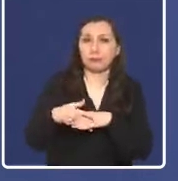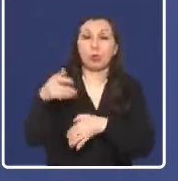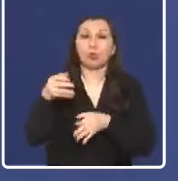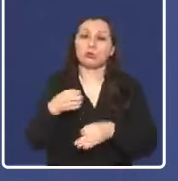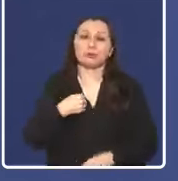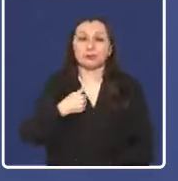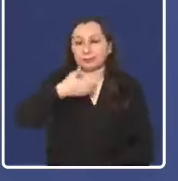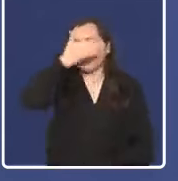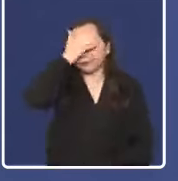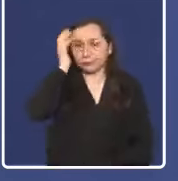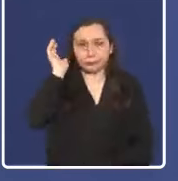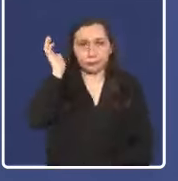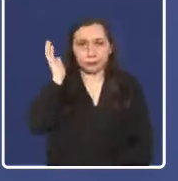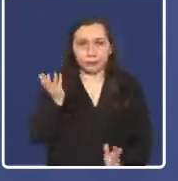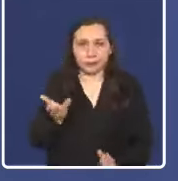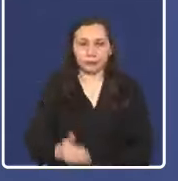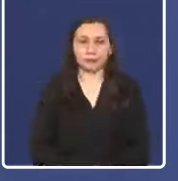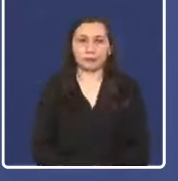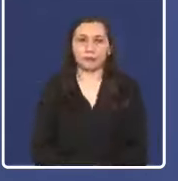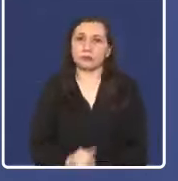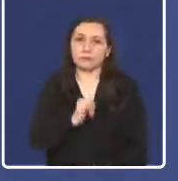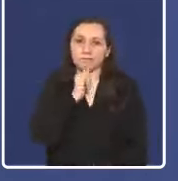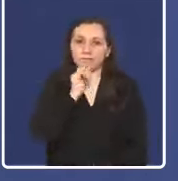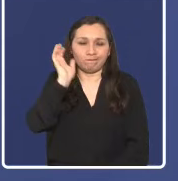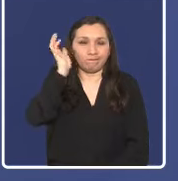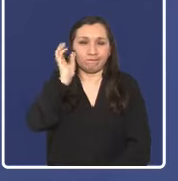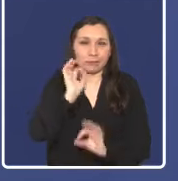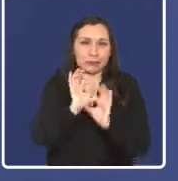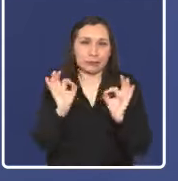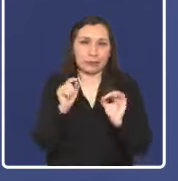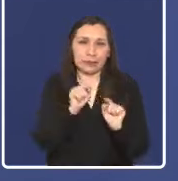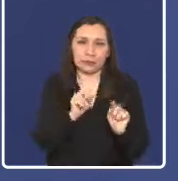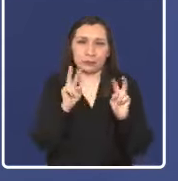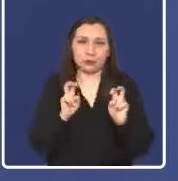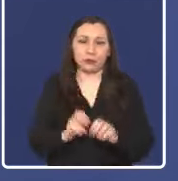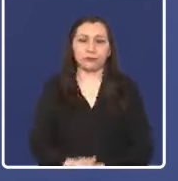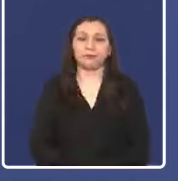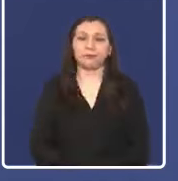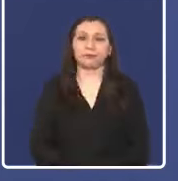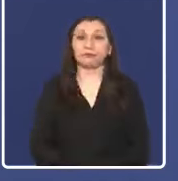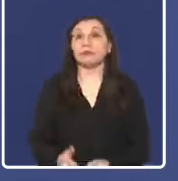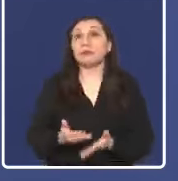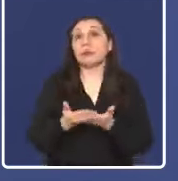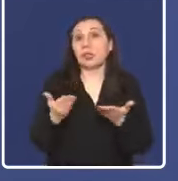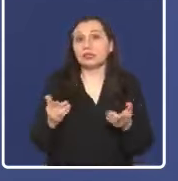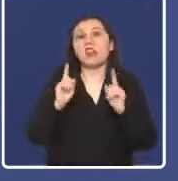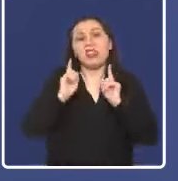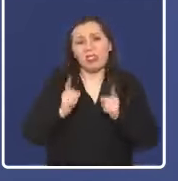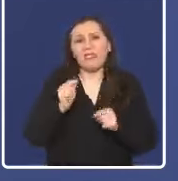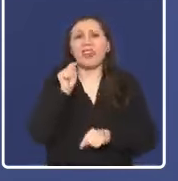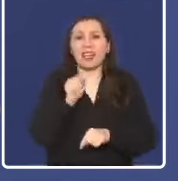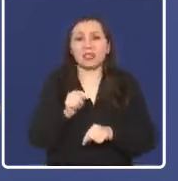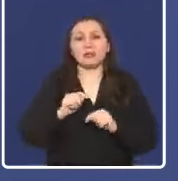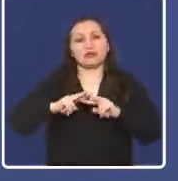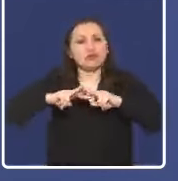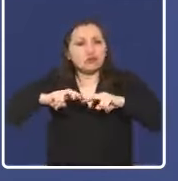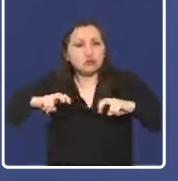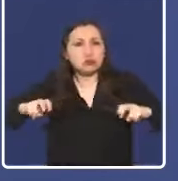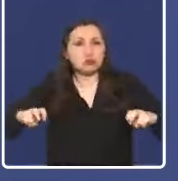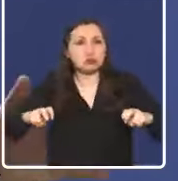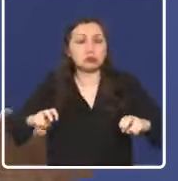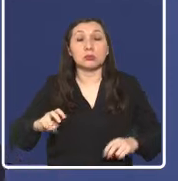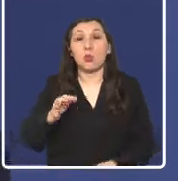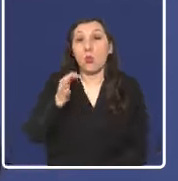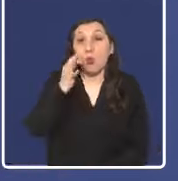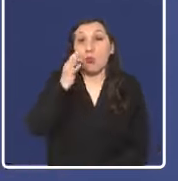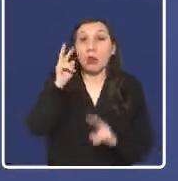ningún conocimiento de aquello. No tengo ningún conocimiento de aquello. Entonces, eso es lo que se tiene que investigar. Y en lo